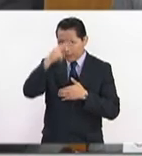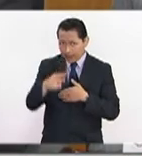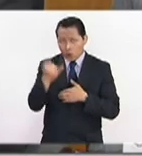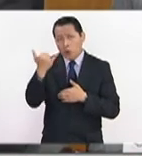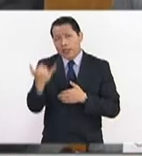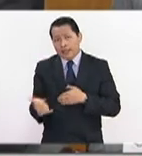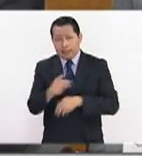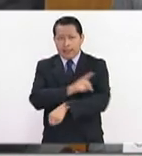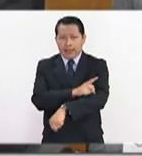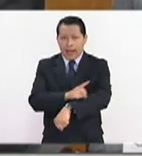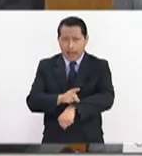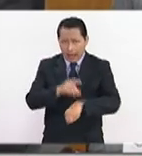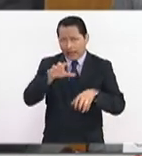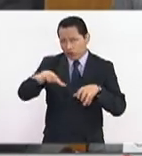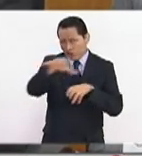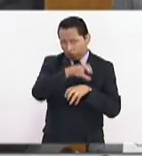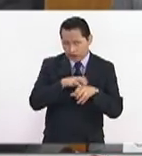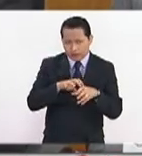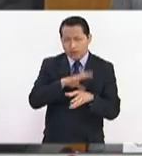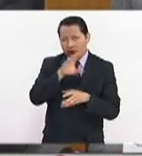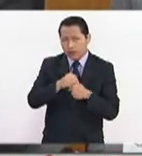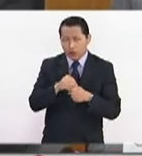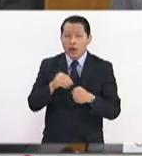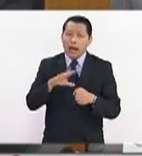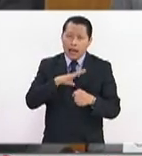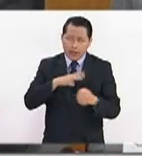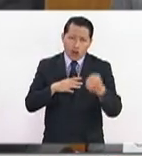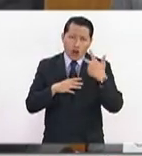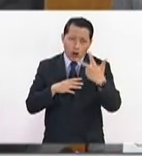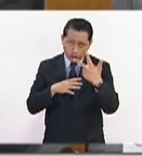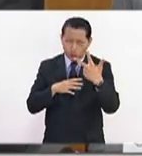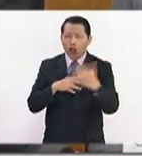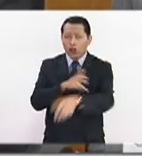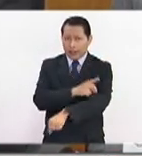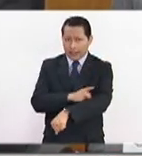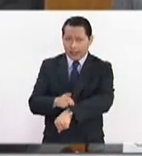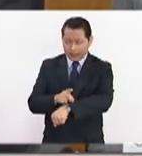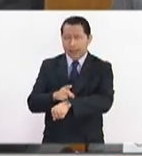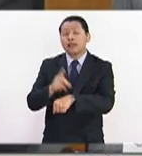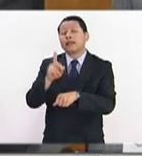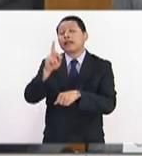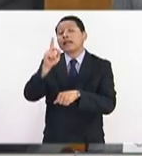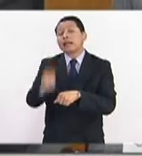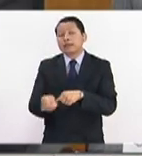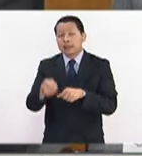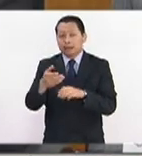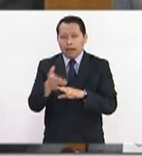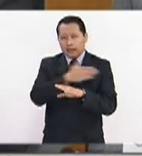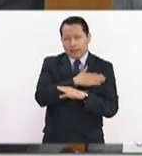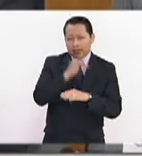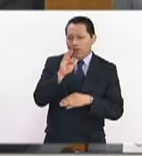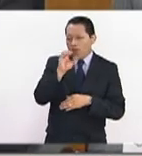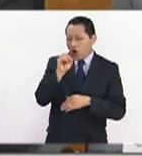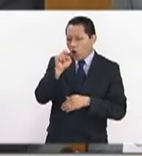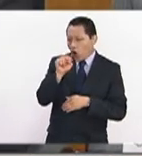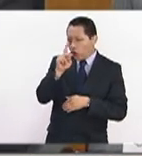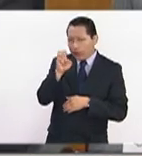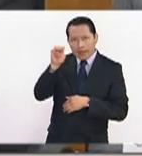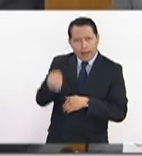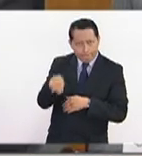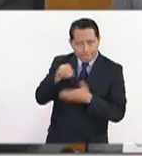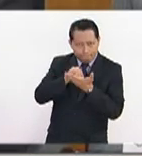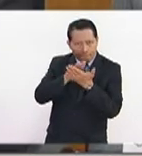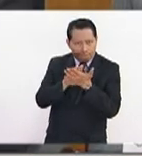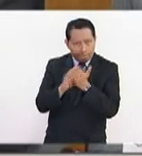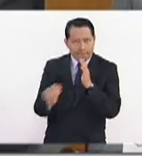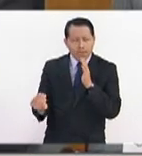delegados, de 8 delegaciones, que son las que entraron bajo los criterios de Fonden en el